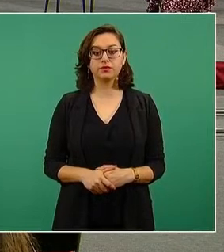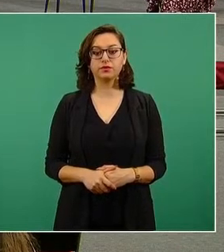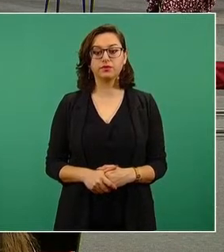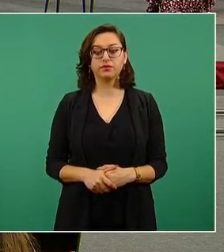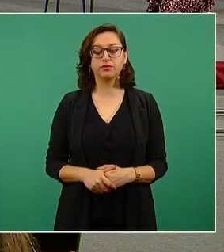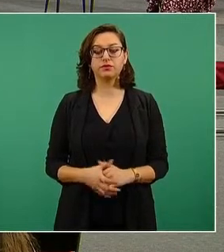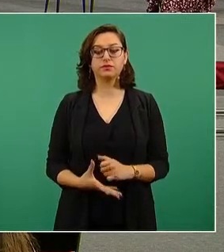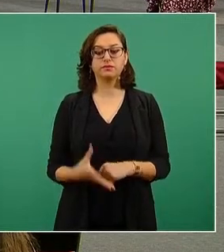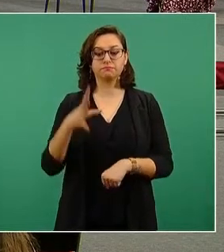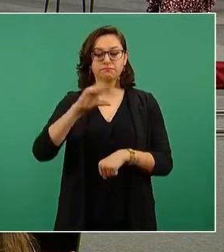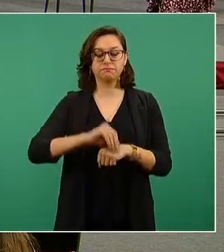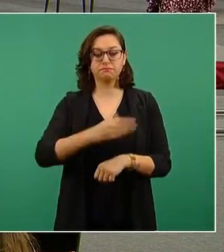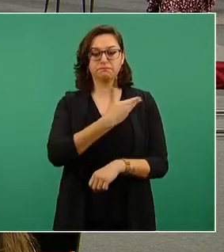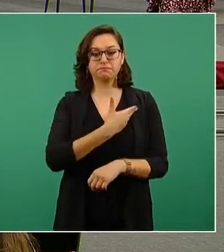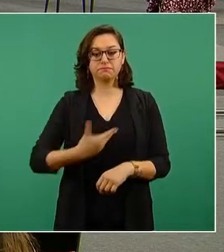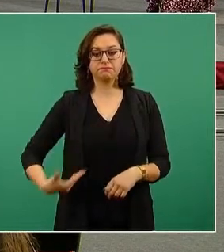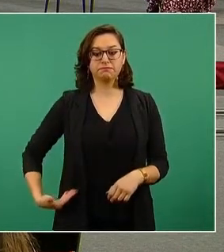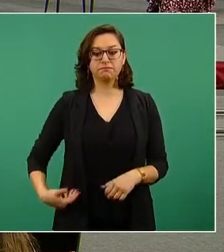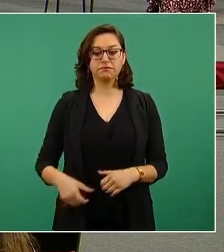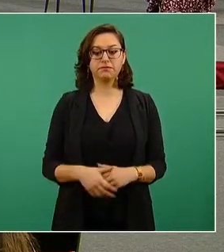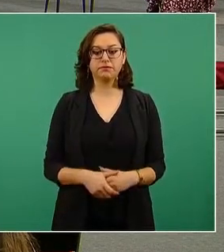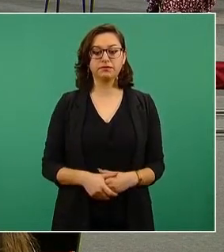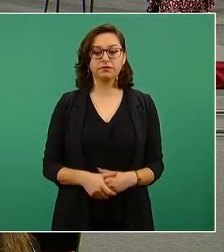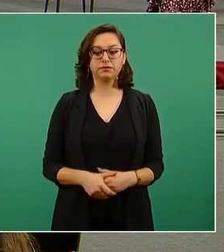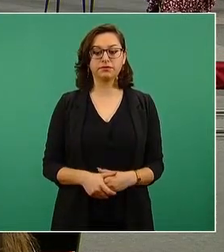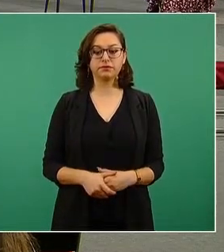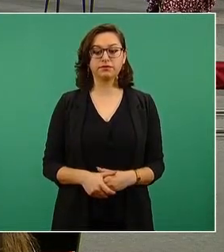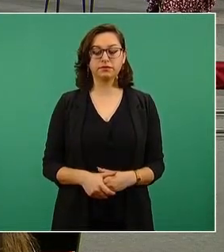Con su venia, señor presidente.